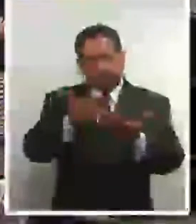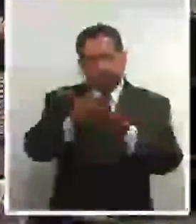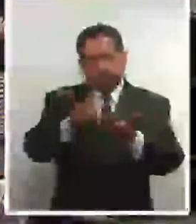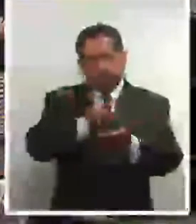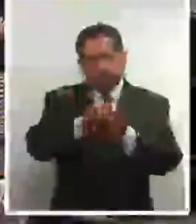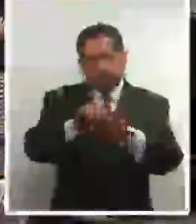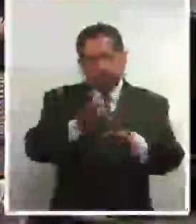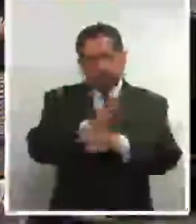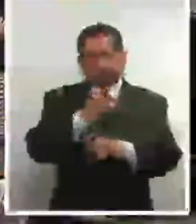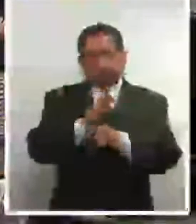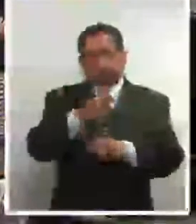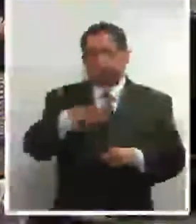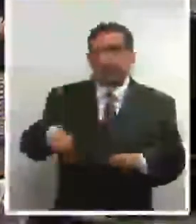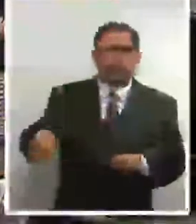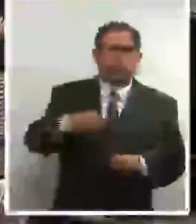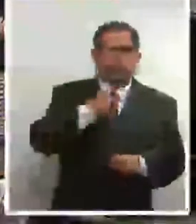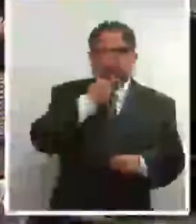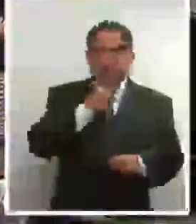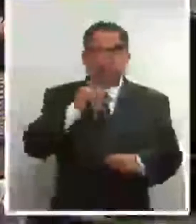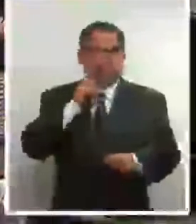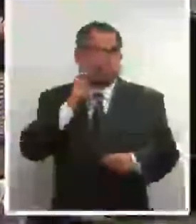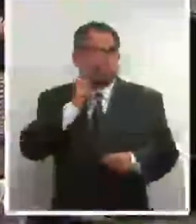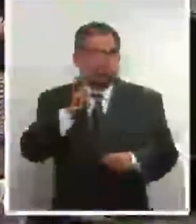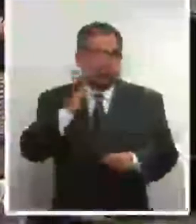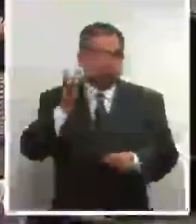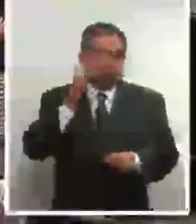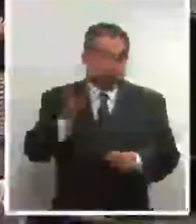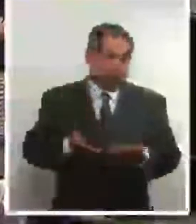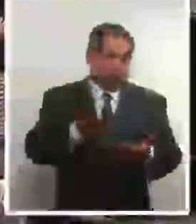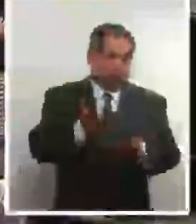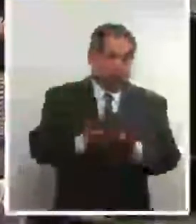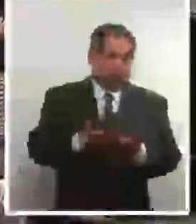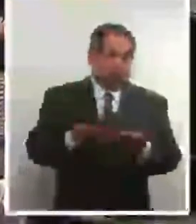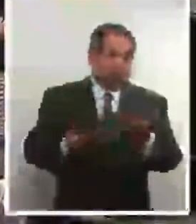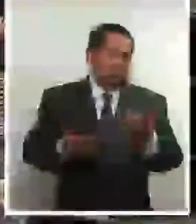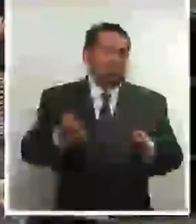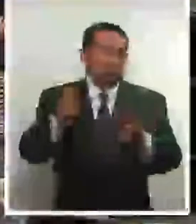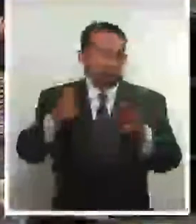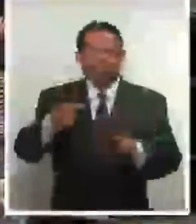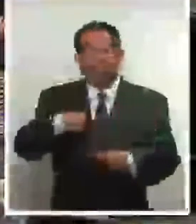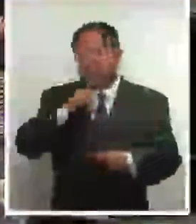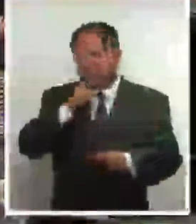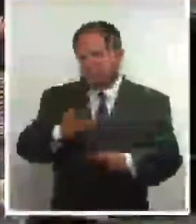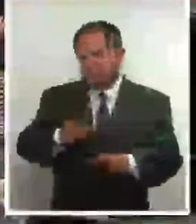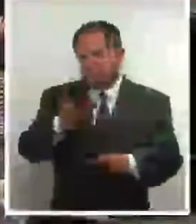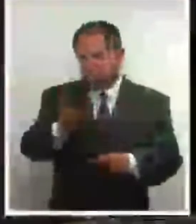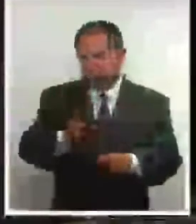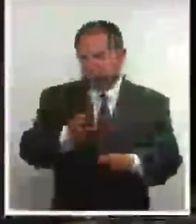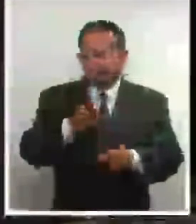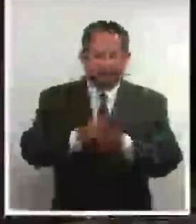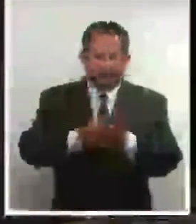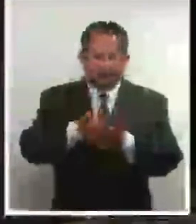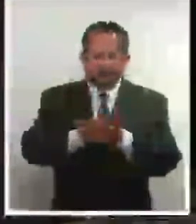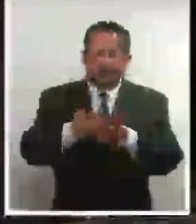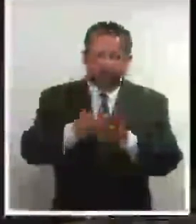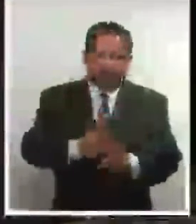algunos compañeros diputados y diputadas han presentado, entre los que me incluyo, hemos